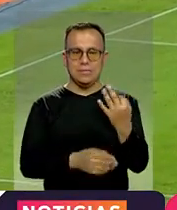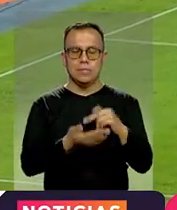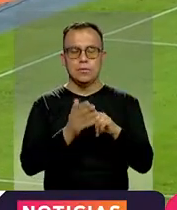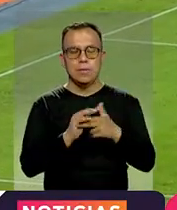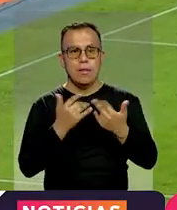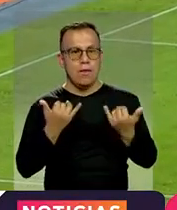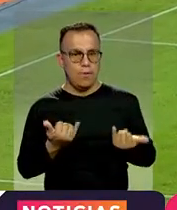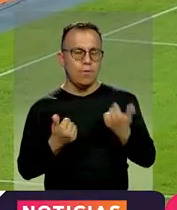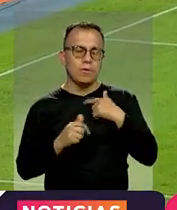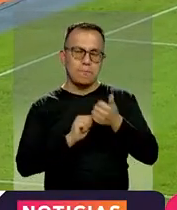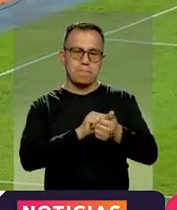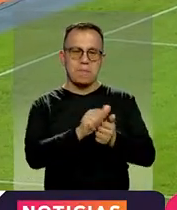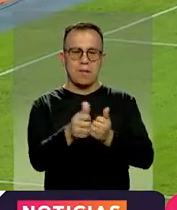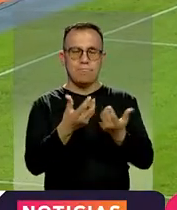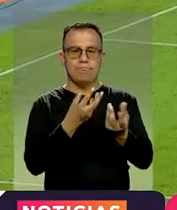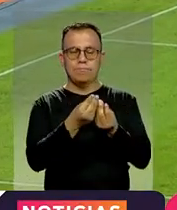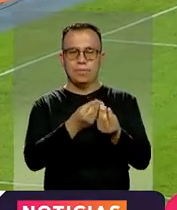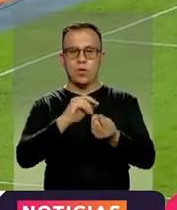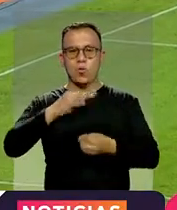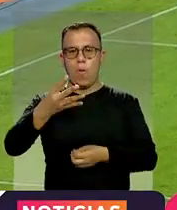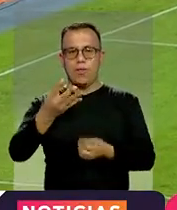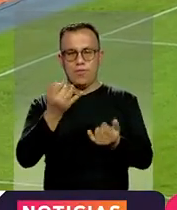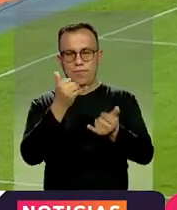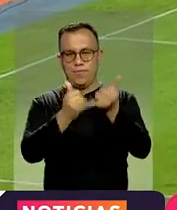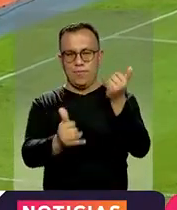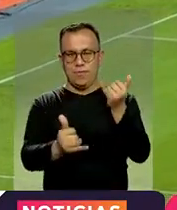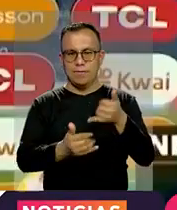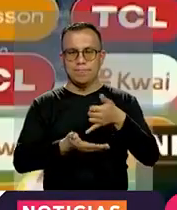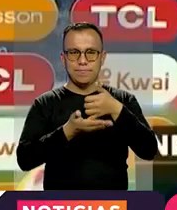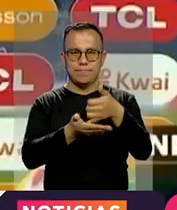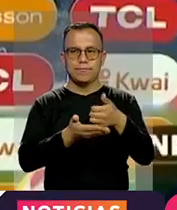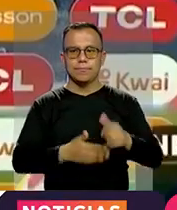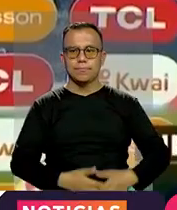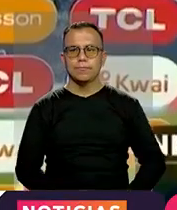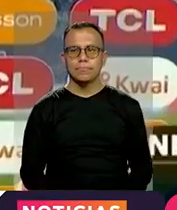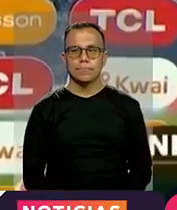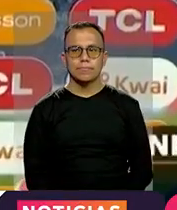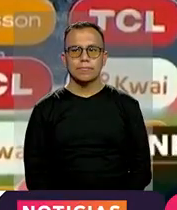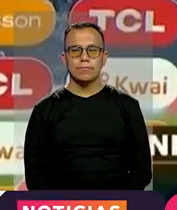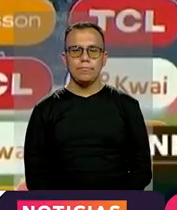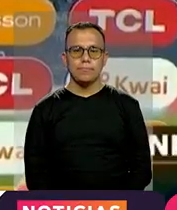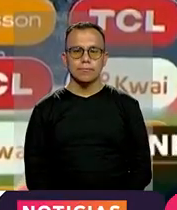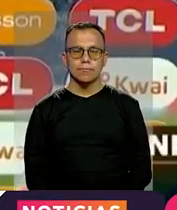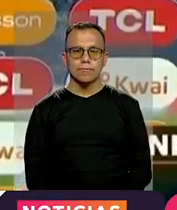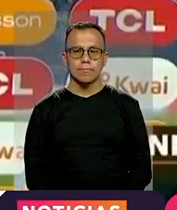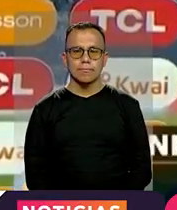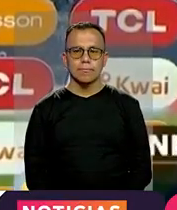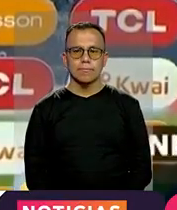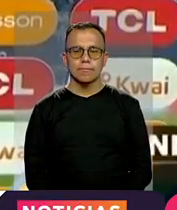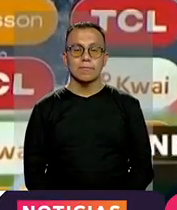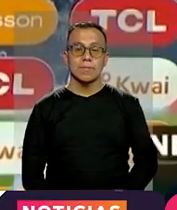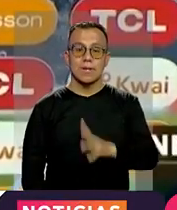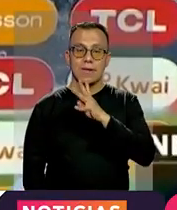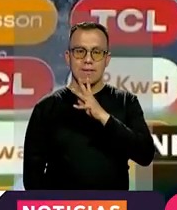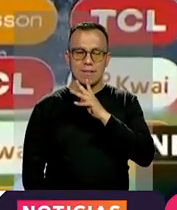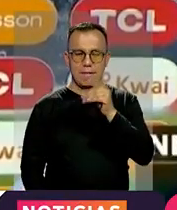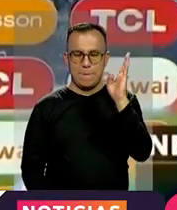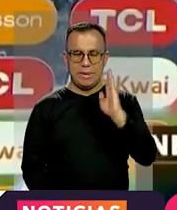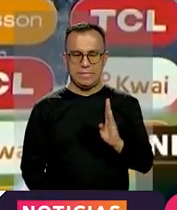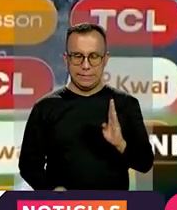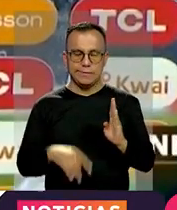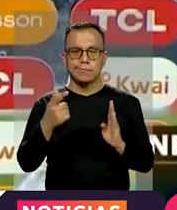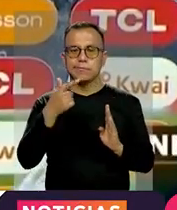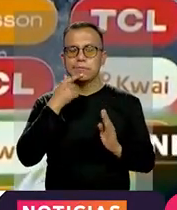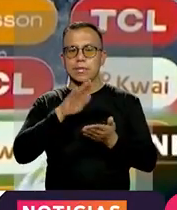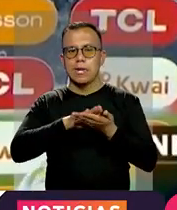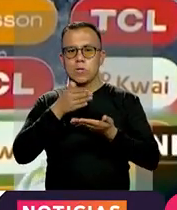Tite ya están clasificados a los cuartos de final de la Copa. La felicidad que tengo de jugar para Brasil. La felicidad que tengo de jugar